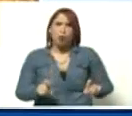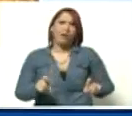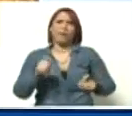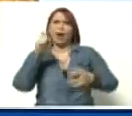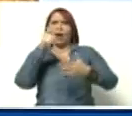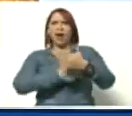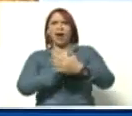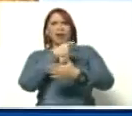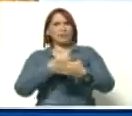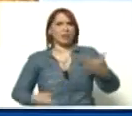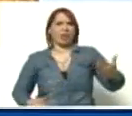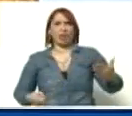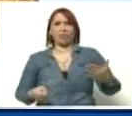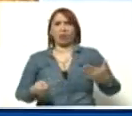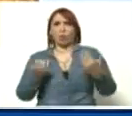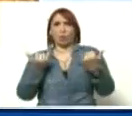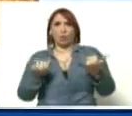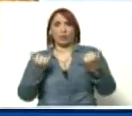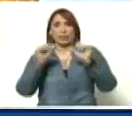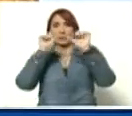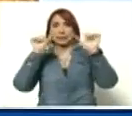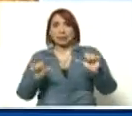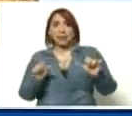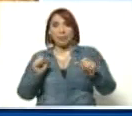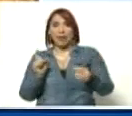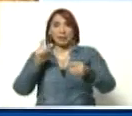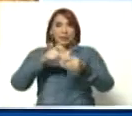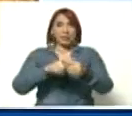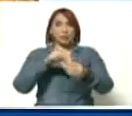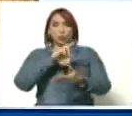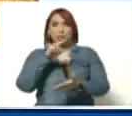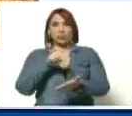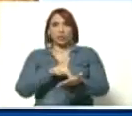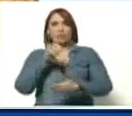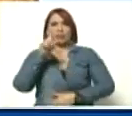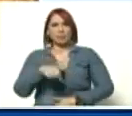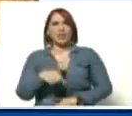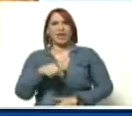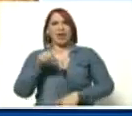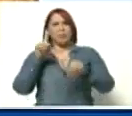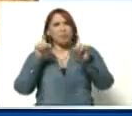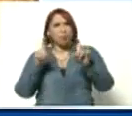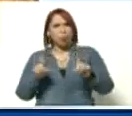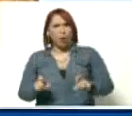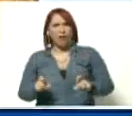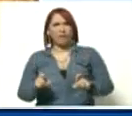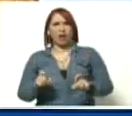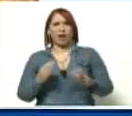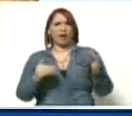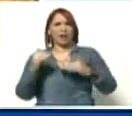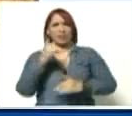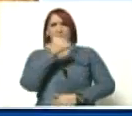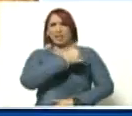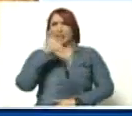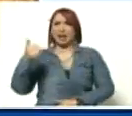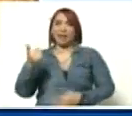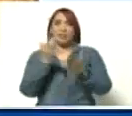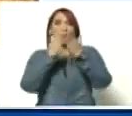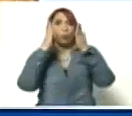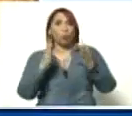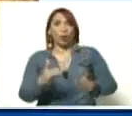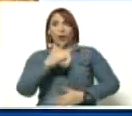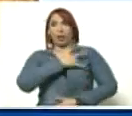eliminada en el sistema de ingreso nacional. Habían además pruebas académicas en cada facultad, en